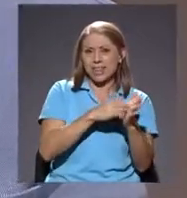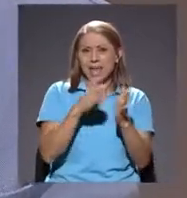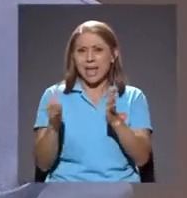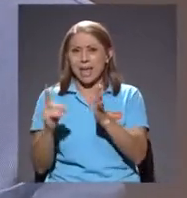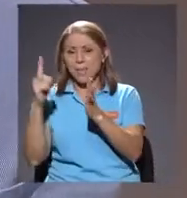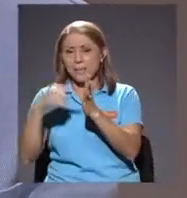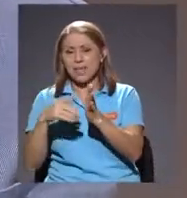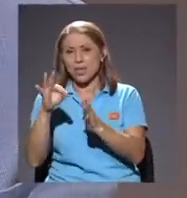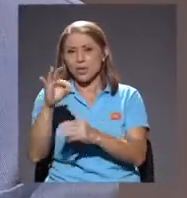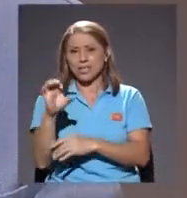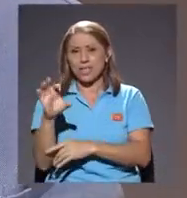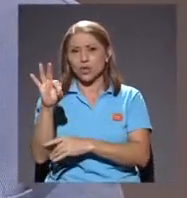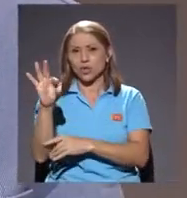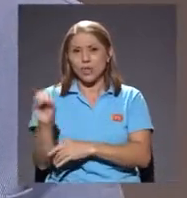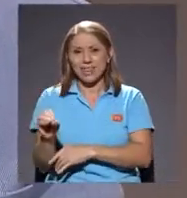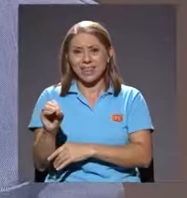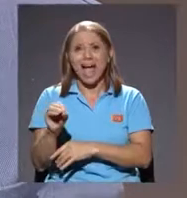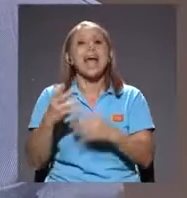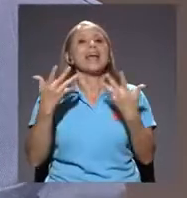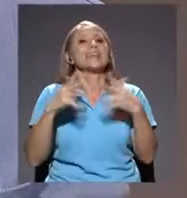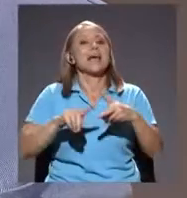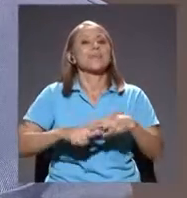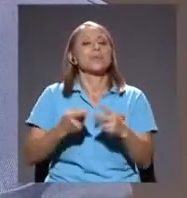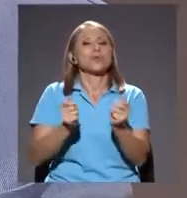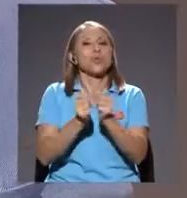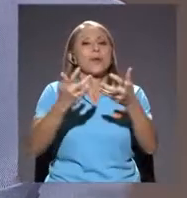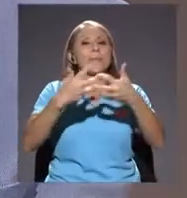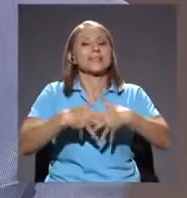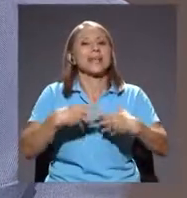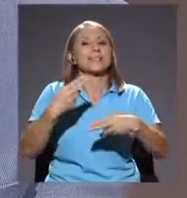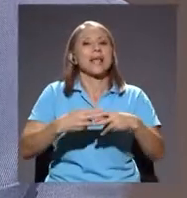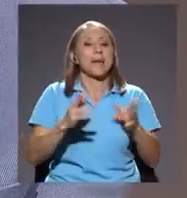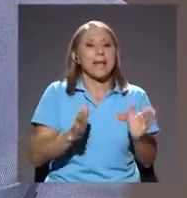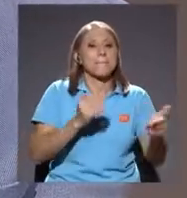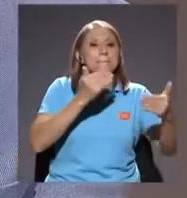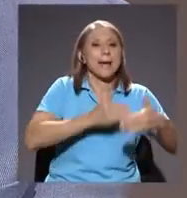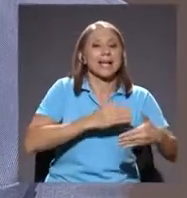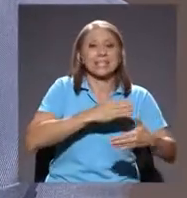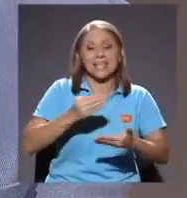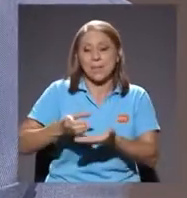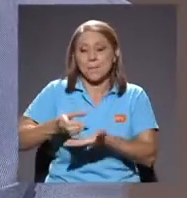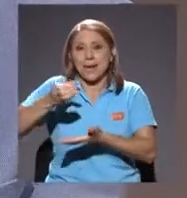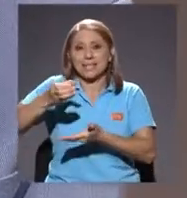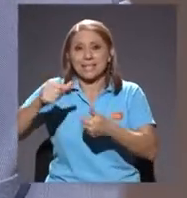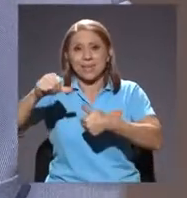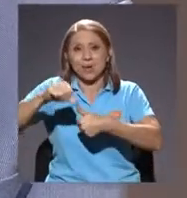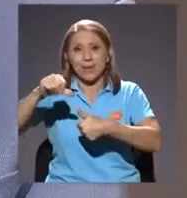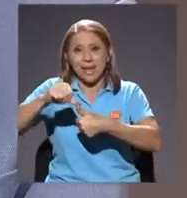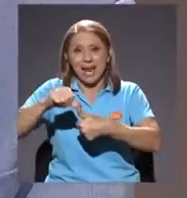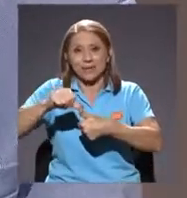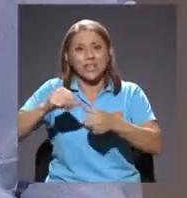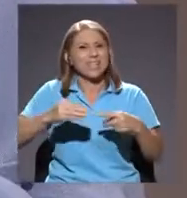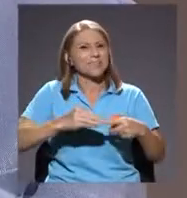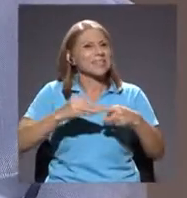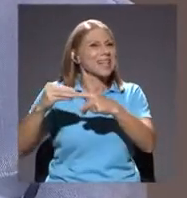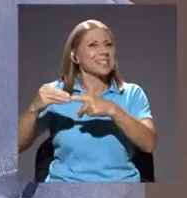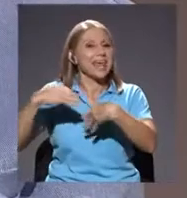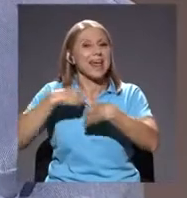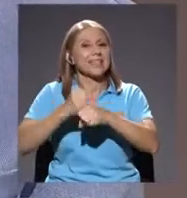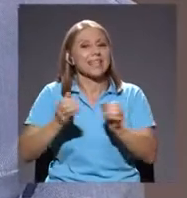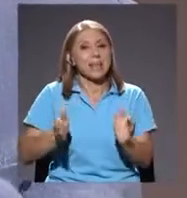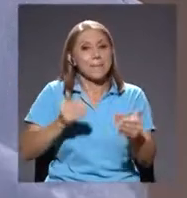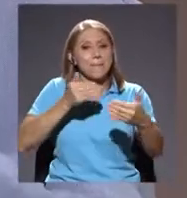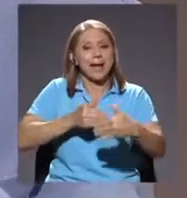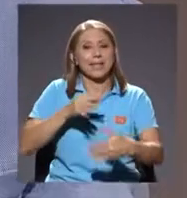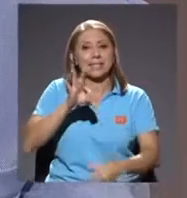que se llama empaques y envases centroamericanos y la especialidad es hacer empaques termoformados y esos pensando